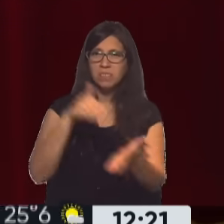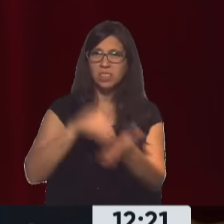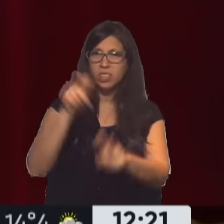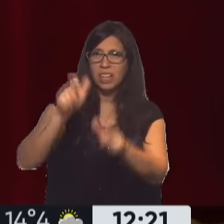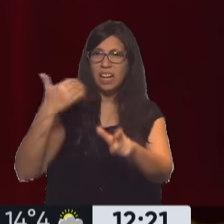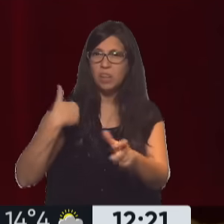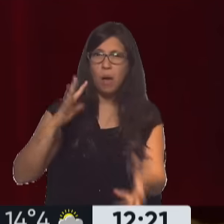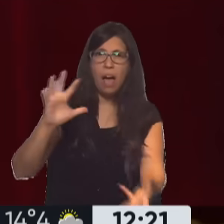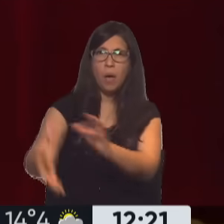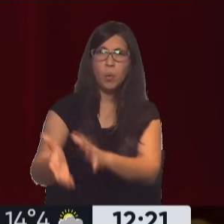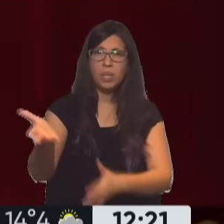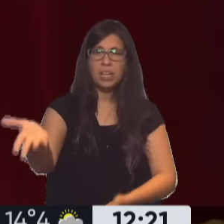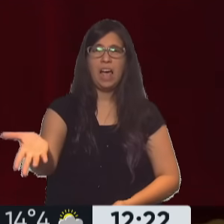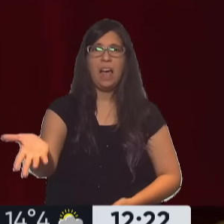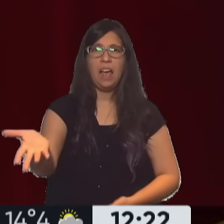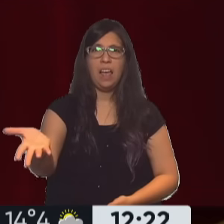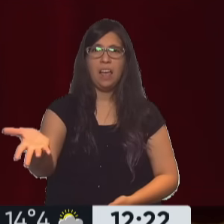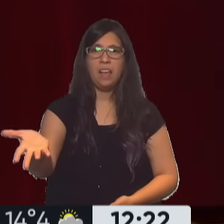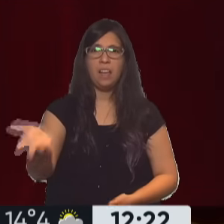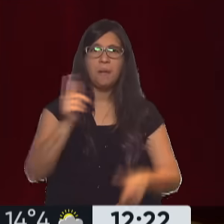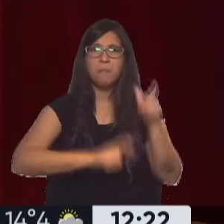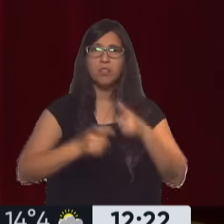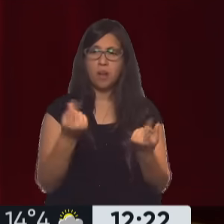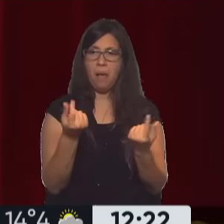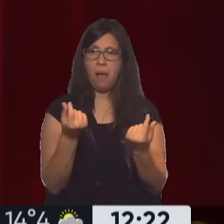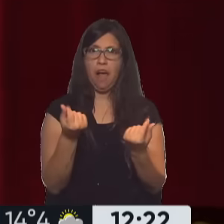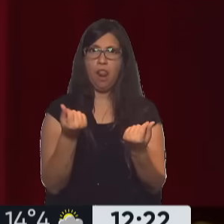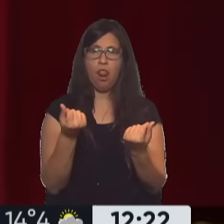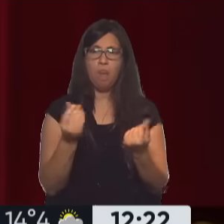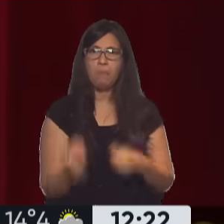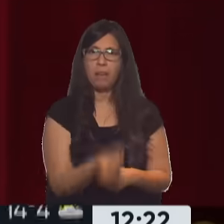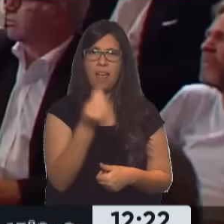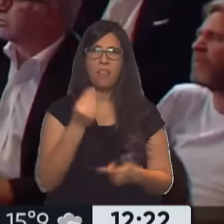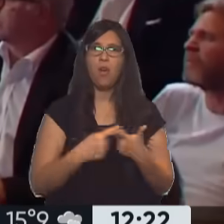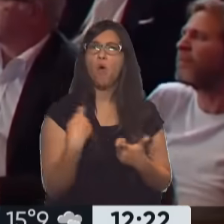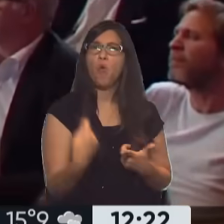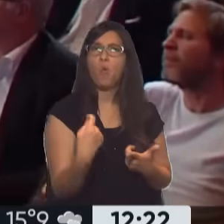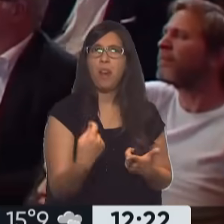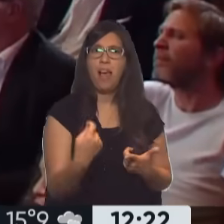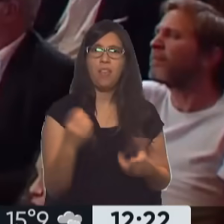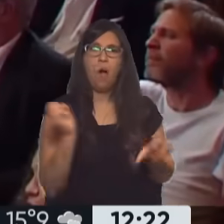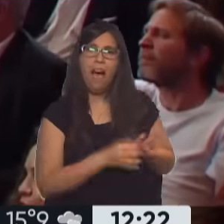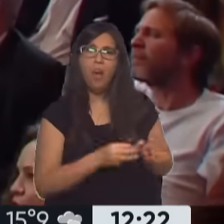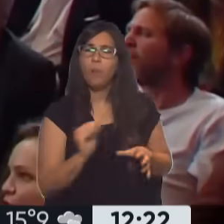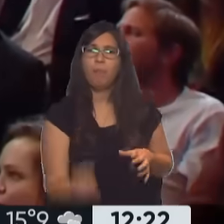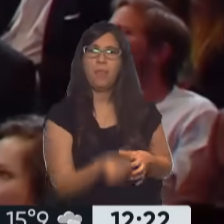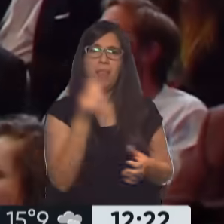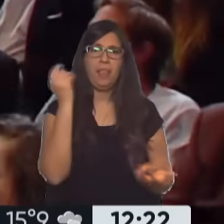argentinos a empresarios que pierden valor de capital a jubilados que pierden un